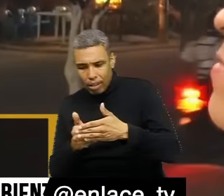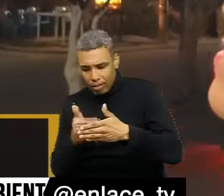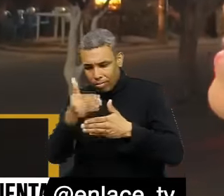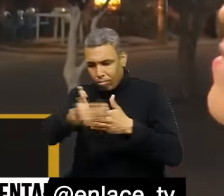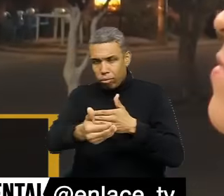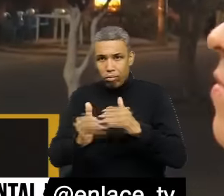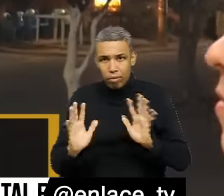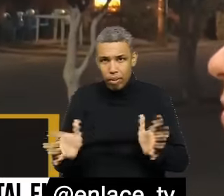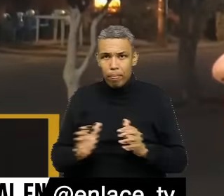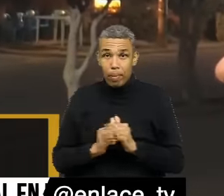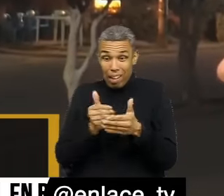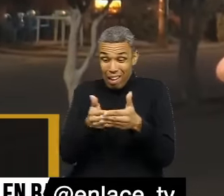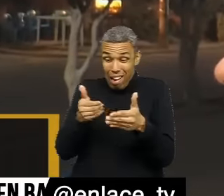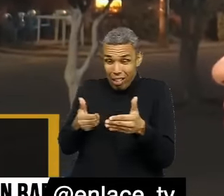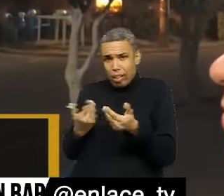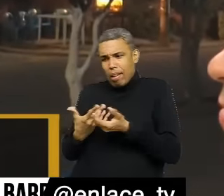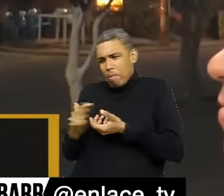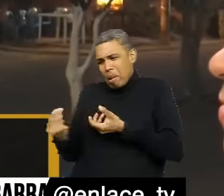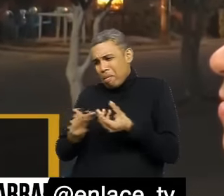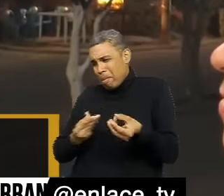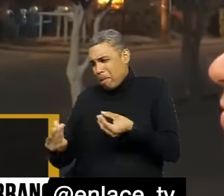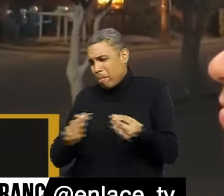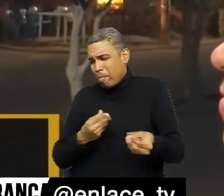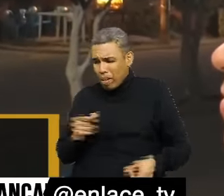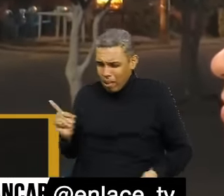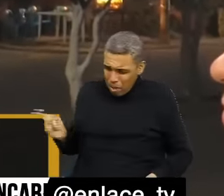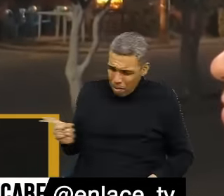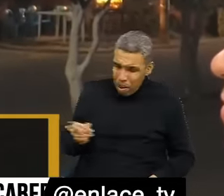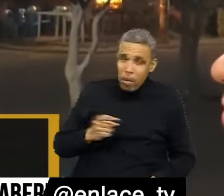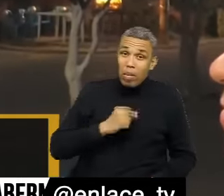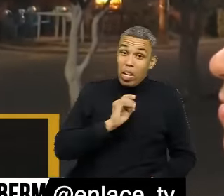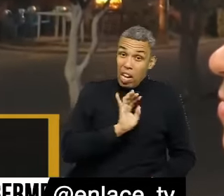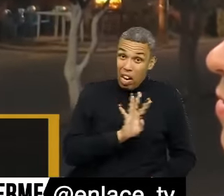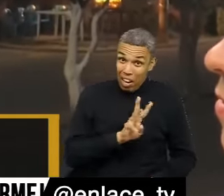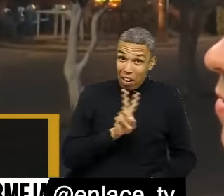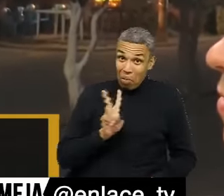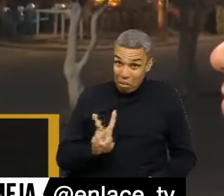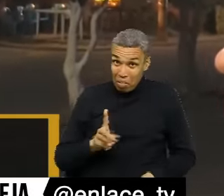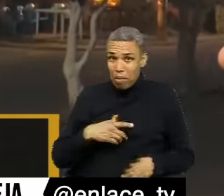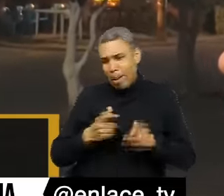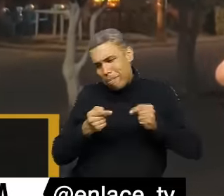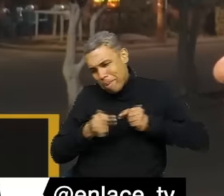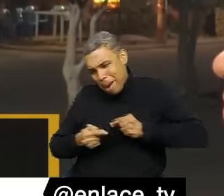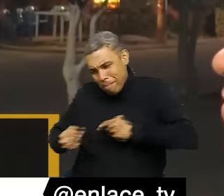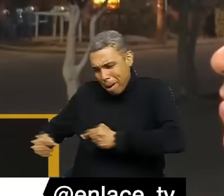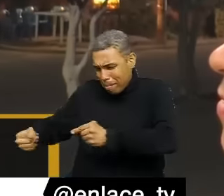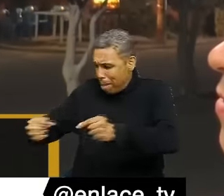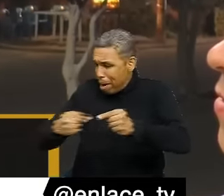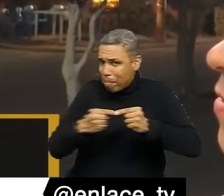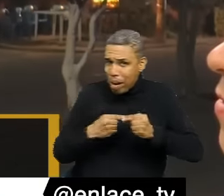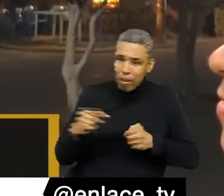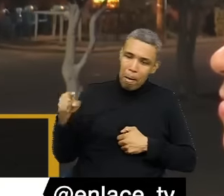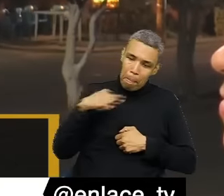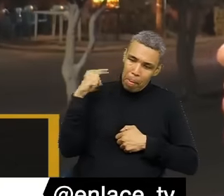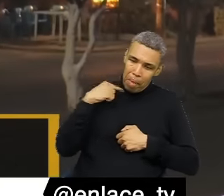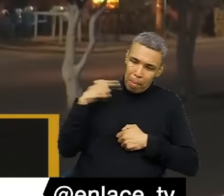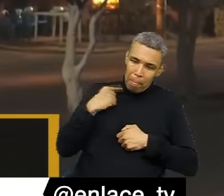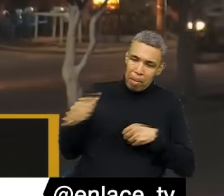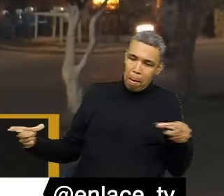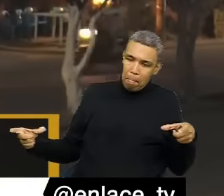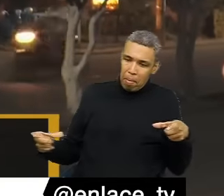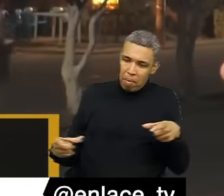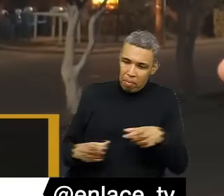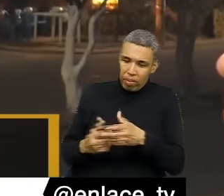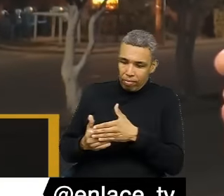42 equipos, entonces yo pienso que se ha hecho bien, o sea, las cosas se hicieron lo más correctas posible, quedaron los mejores